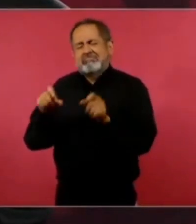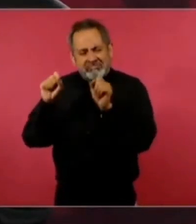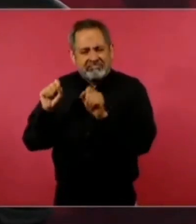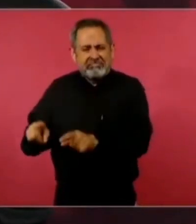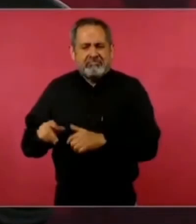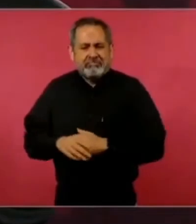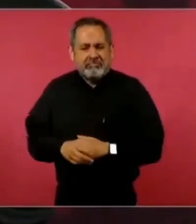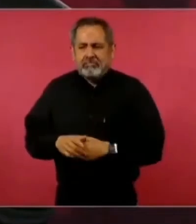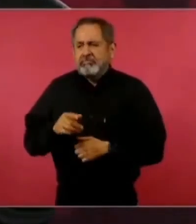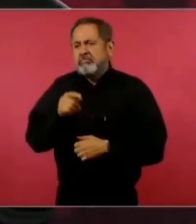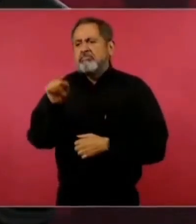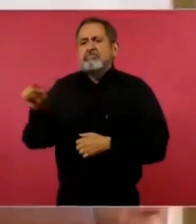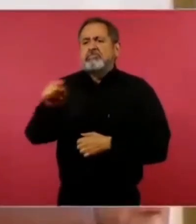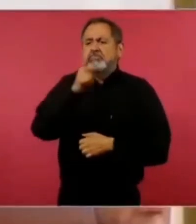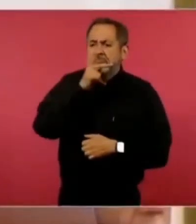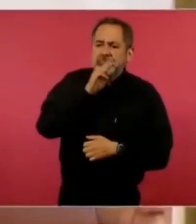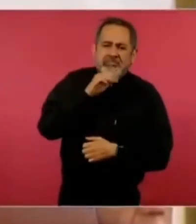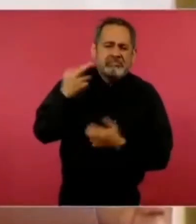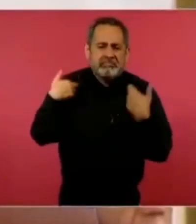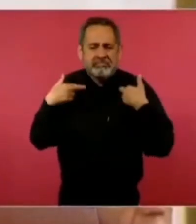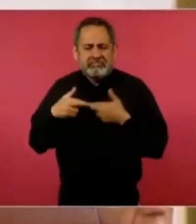de maestros.